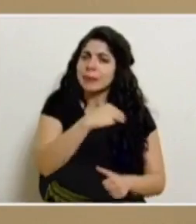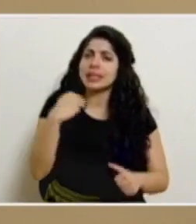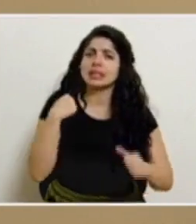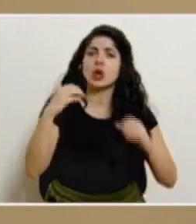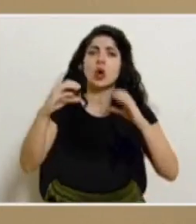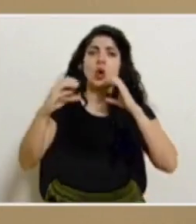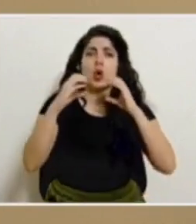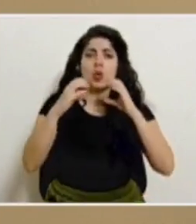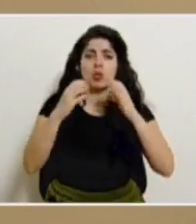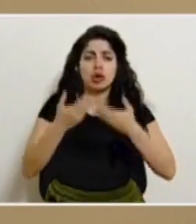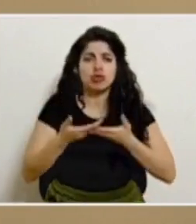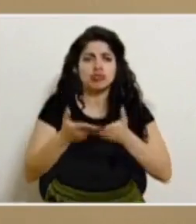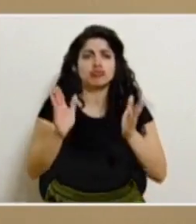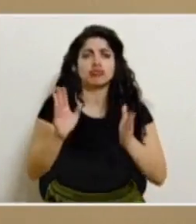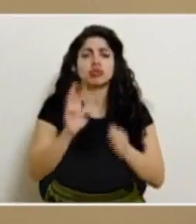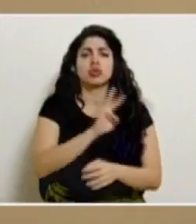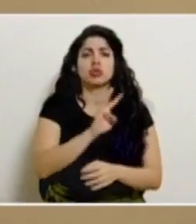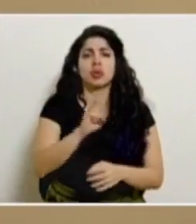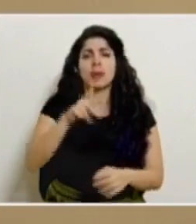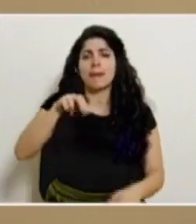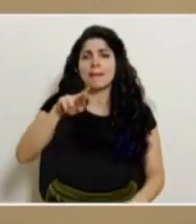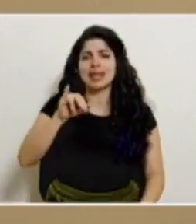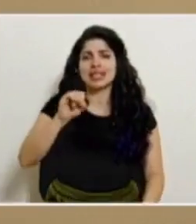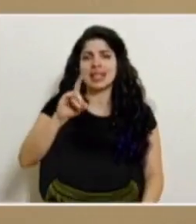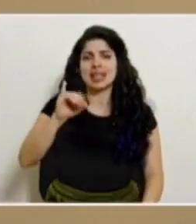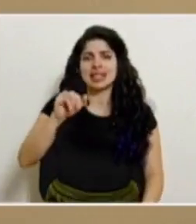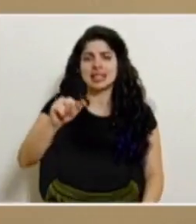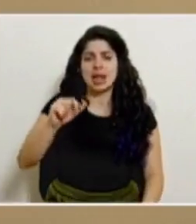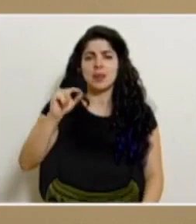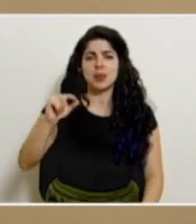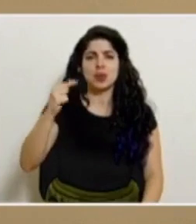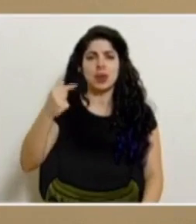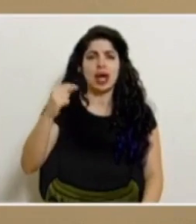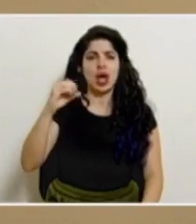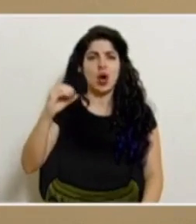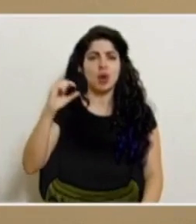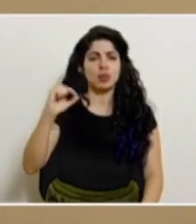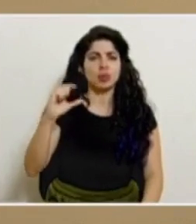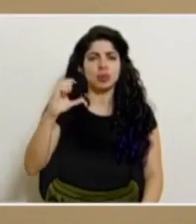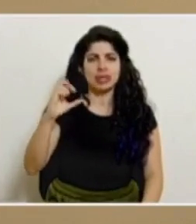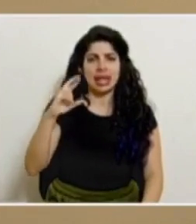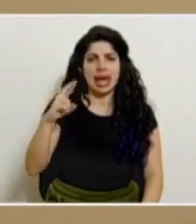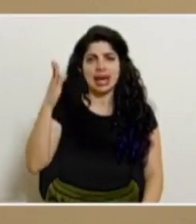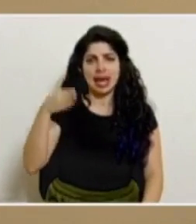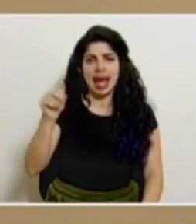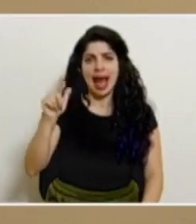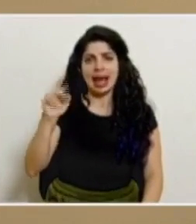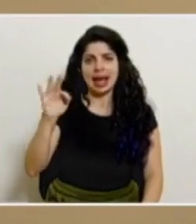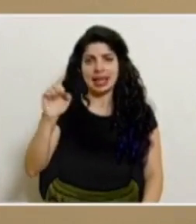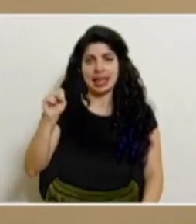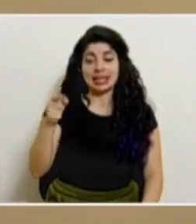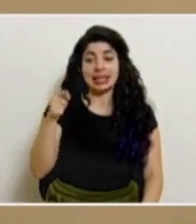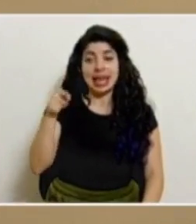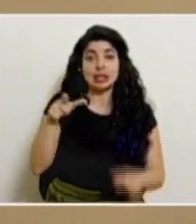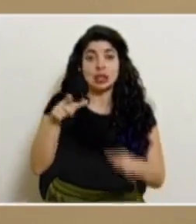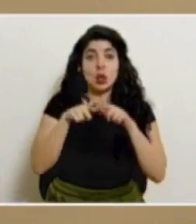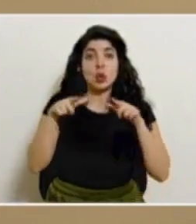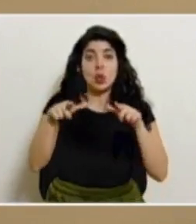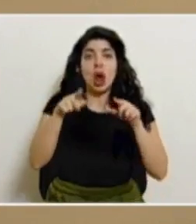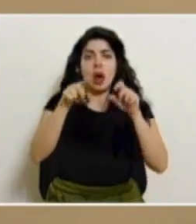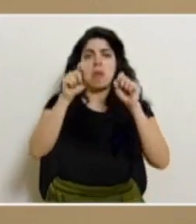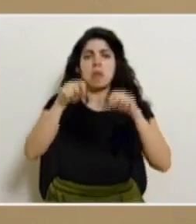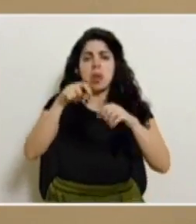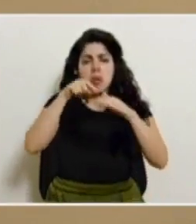comunicación pone a su disposición el sitio presidencia.go.cr barra inclinada alertas el sitio en donde usted puede